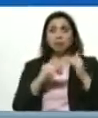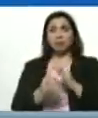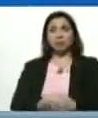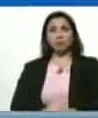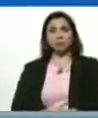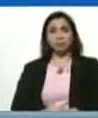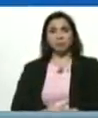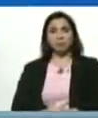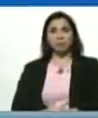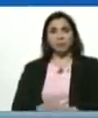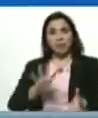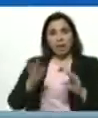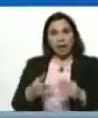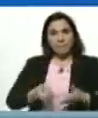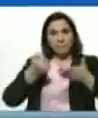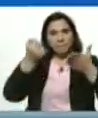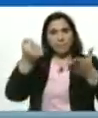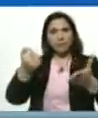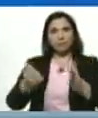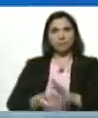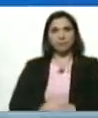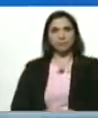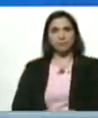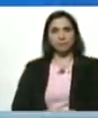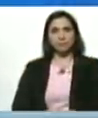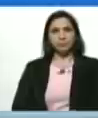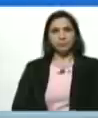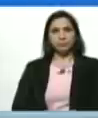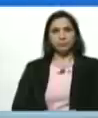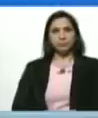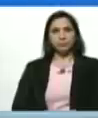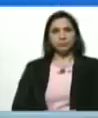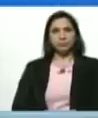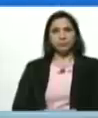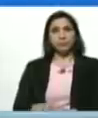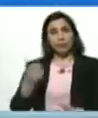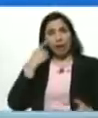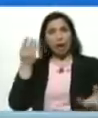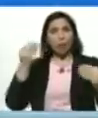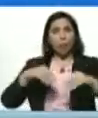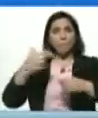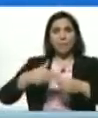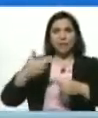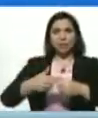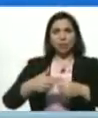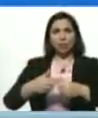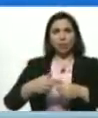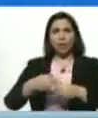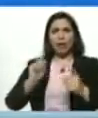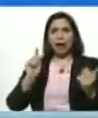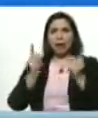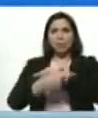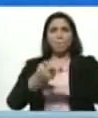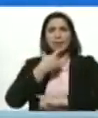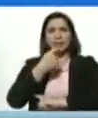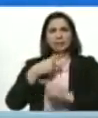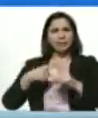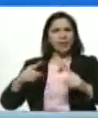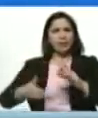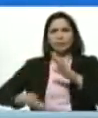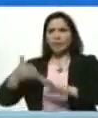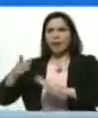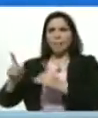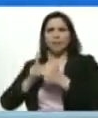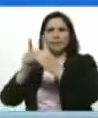por los clubs así ha habido acuerdos de petróleo por medicina y se van a perseguir a las